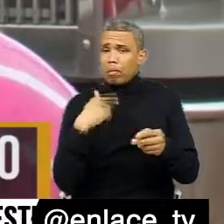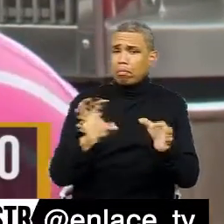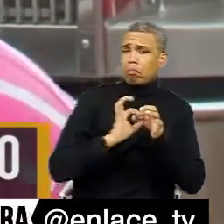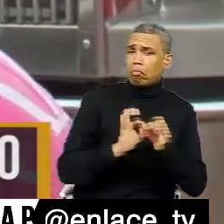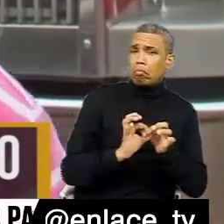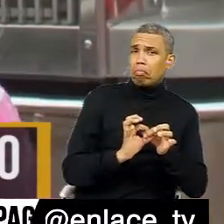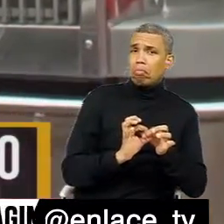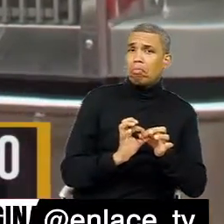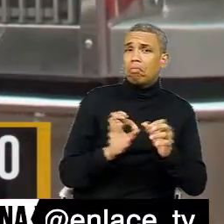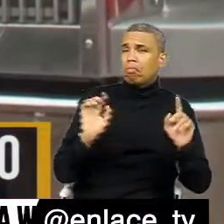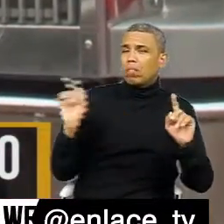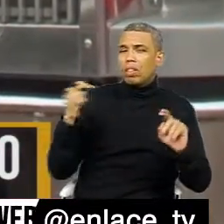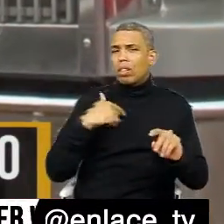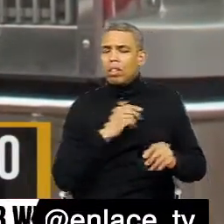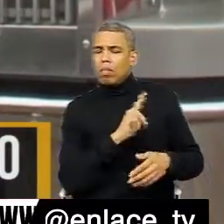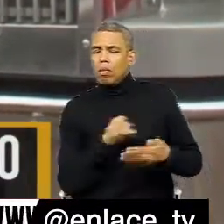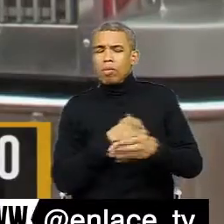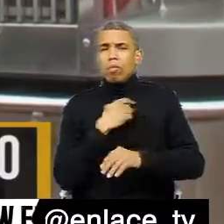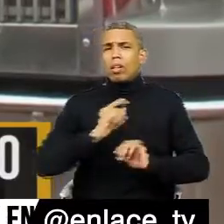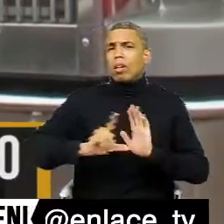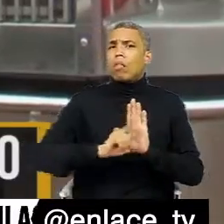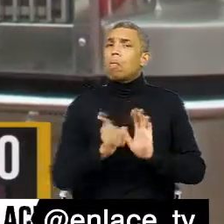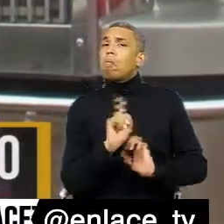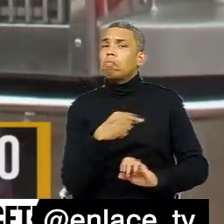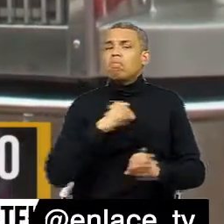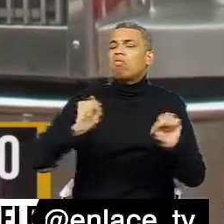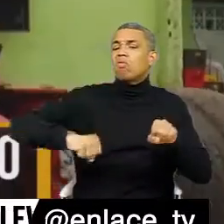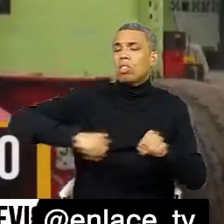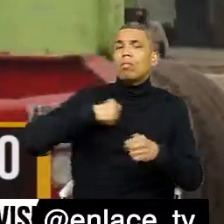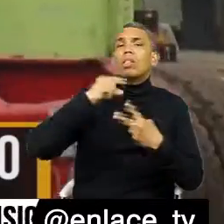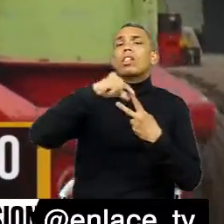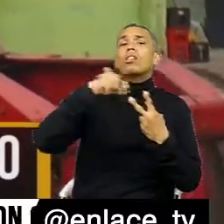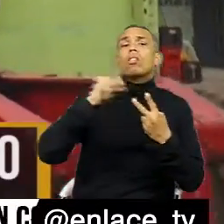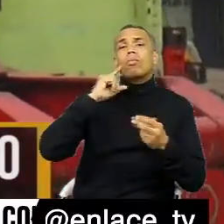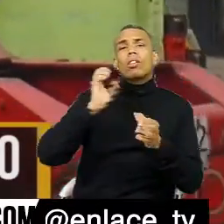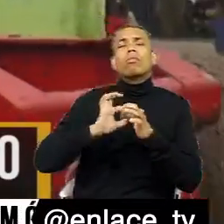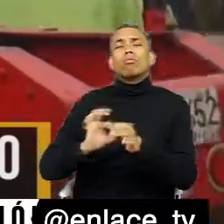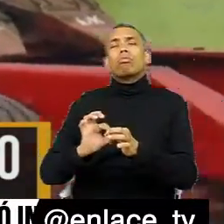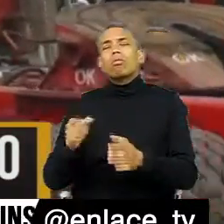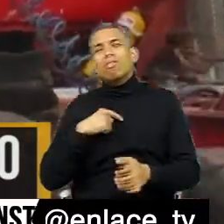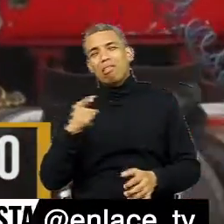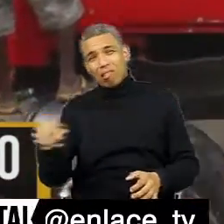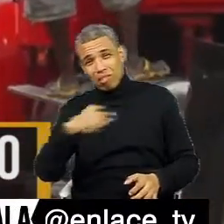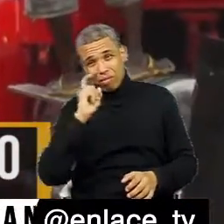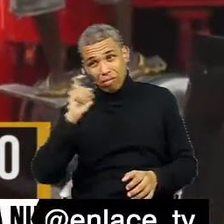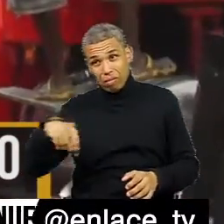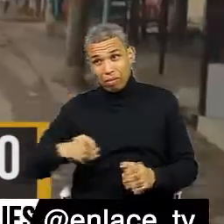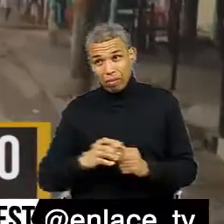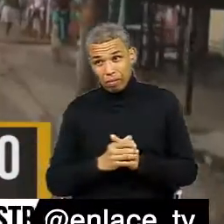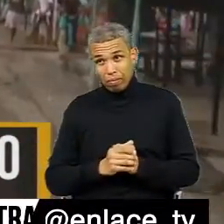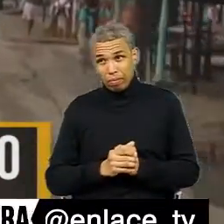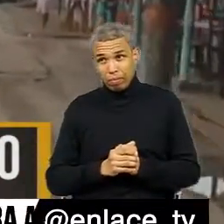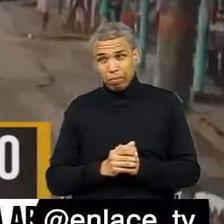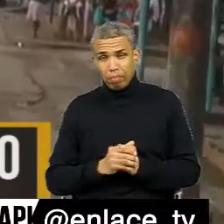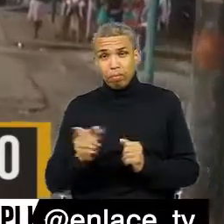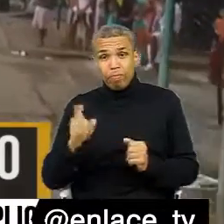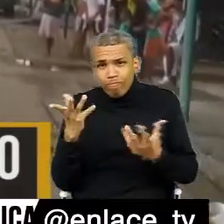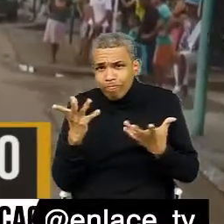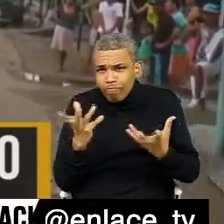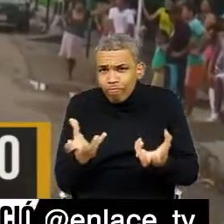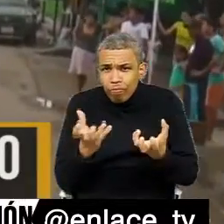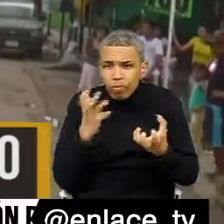lo siguen haciendo. Dice que no es justo que el gobierno los amenace y no se siente a negociar con ellos, puesto que lo que ellos están pidiendo es mejorar su calidad